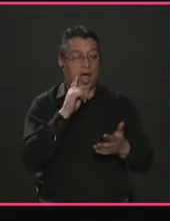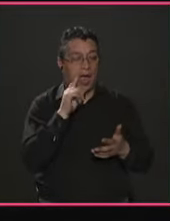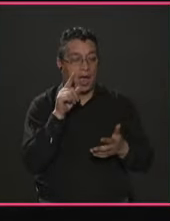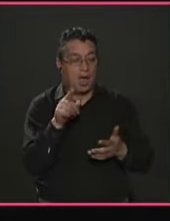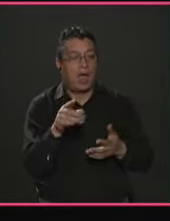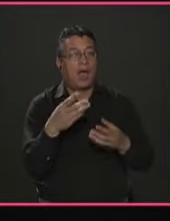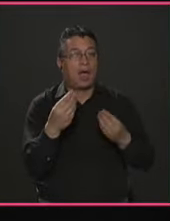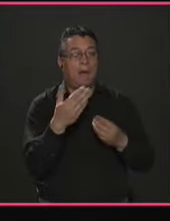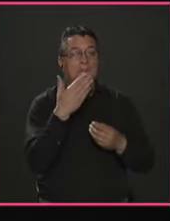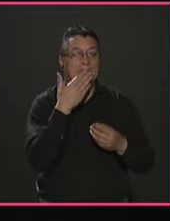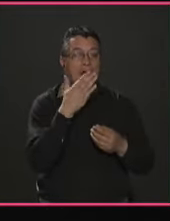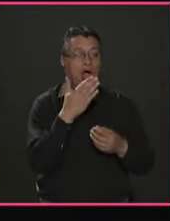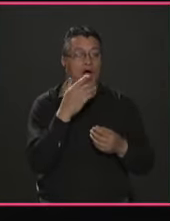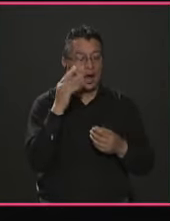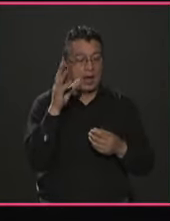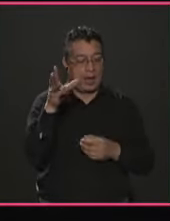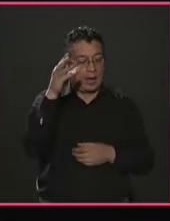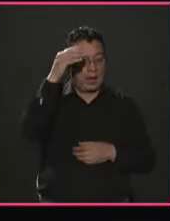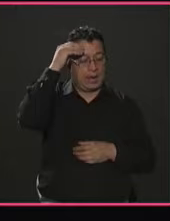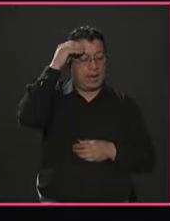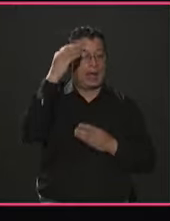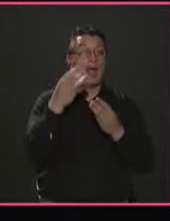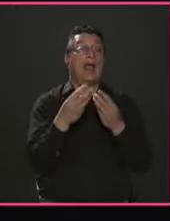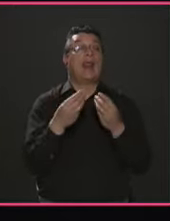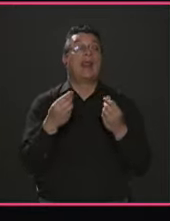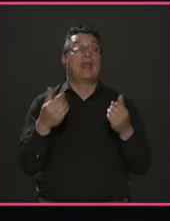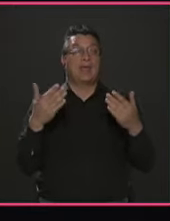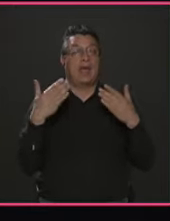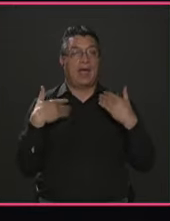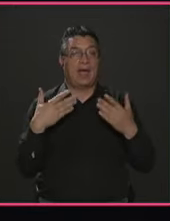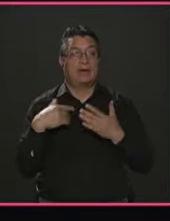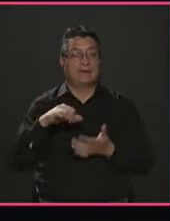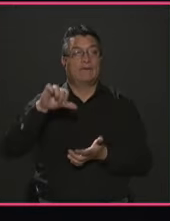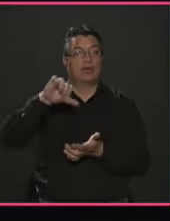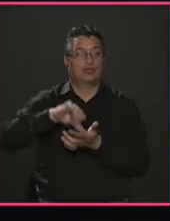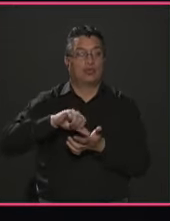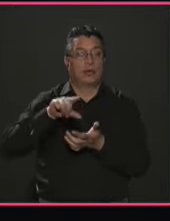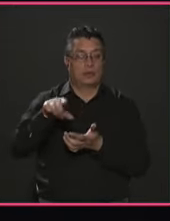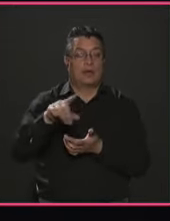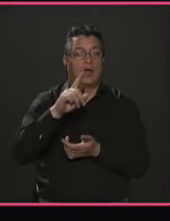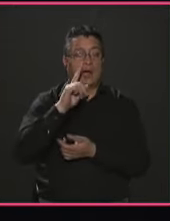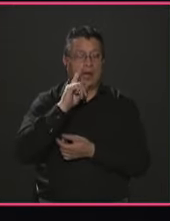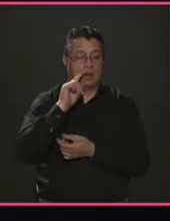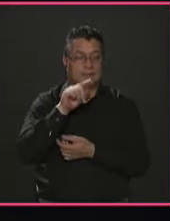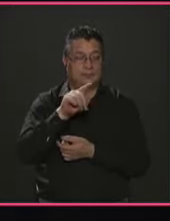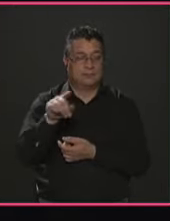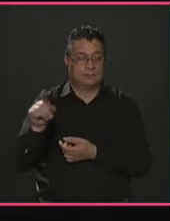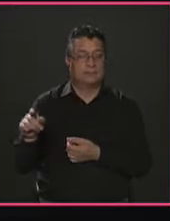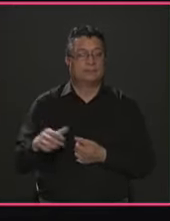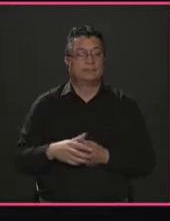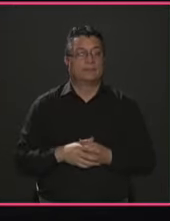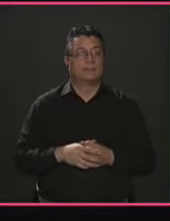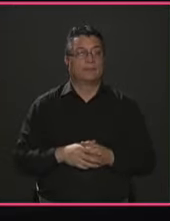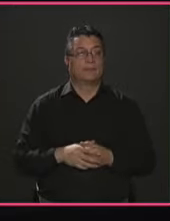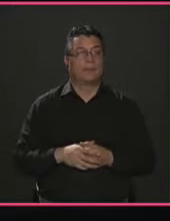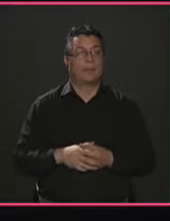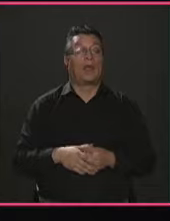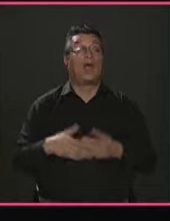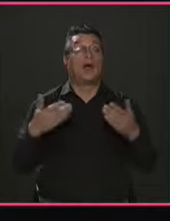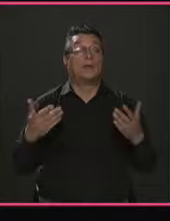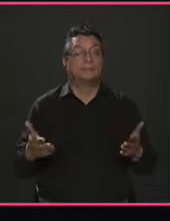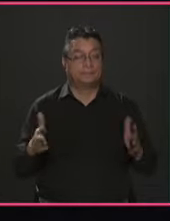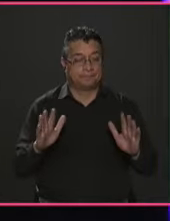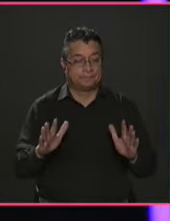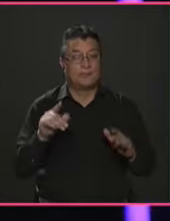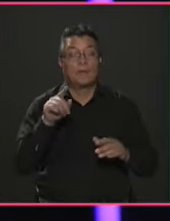una manera más dinámica de entender la calidad del aire de la ciudad que las estaciones existen Ahora cuando